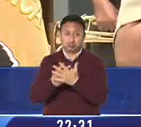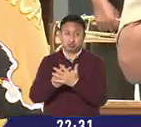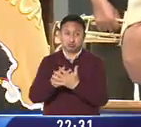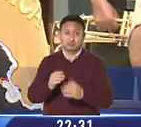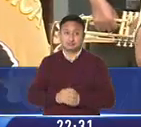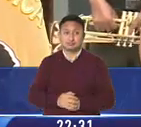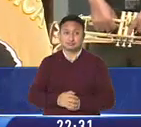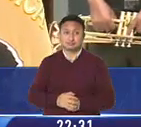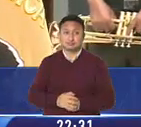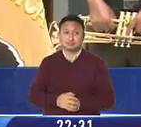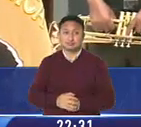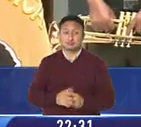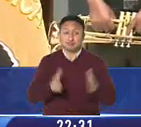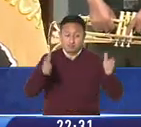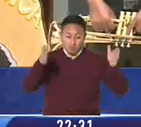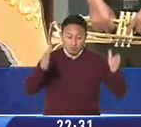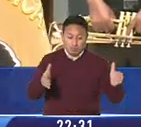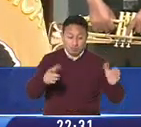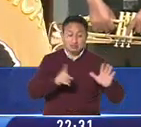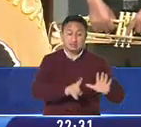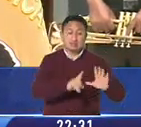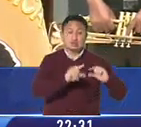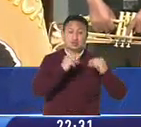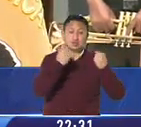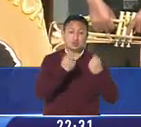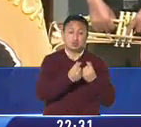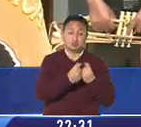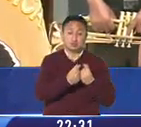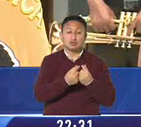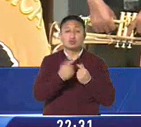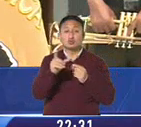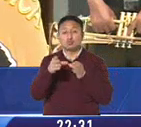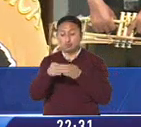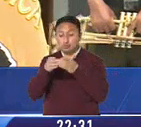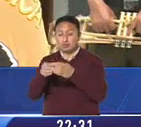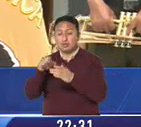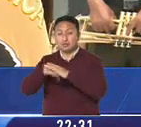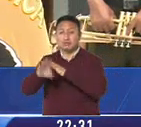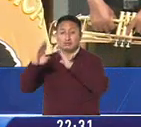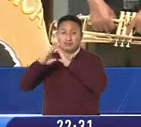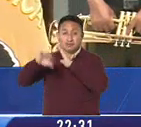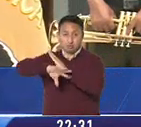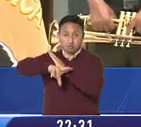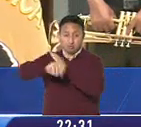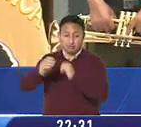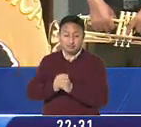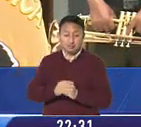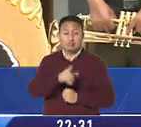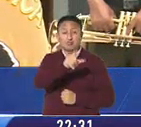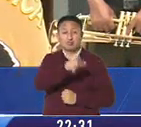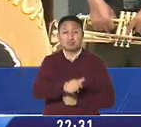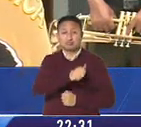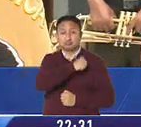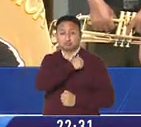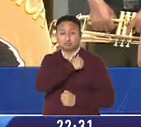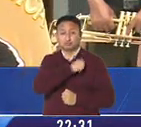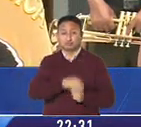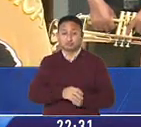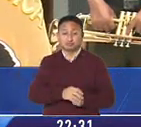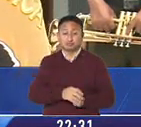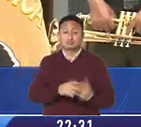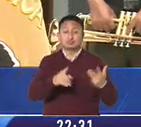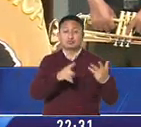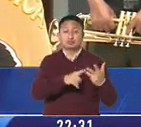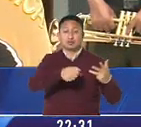fueron desarticuladas en este periodo 6 bandas, una banda que se dedicaba al robo a domicilios, 2 bandas por robo a personas, una banda por